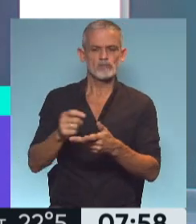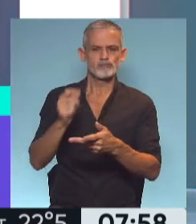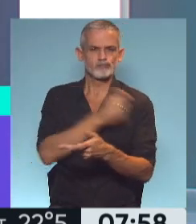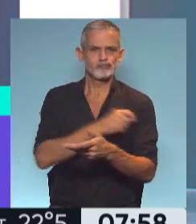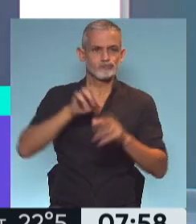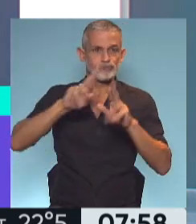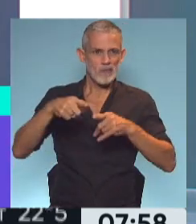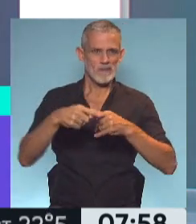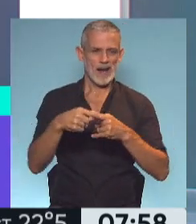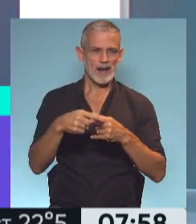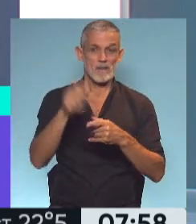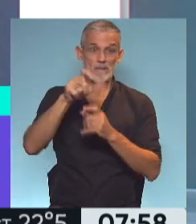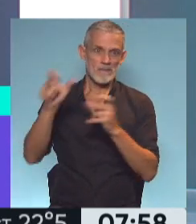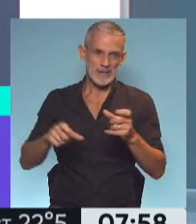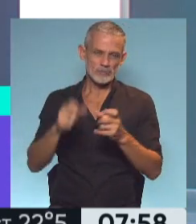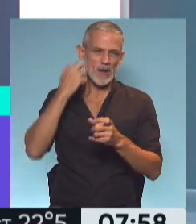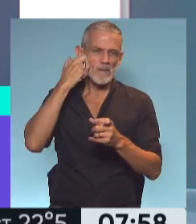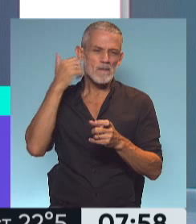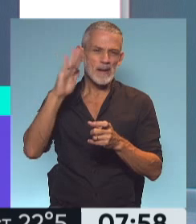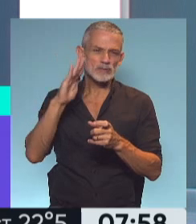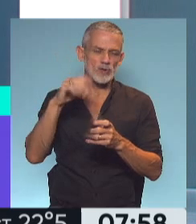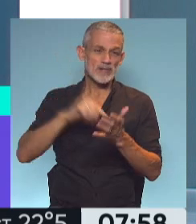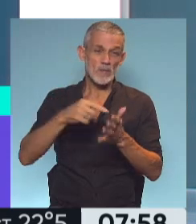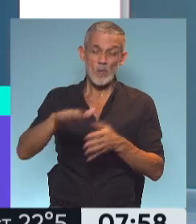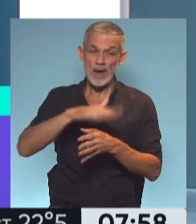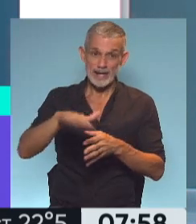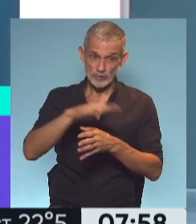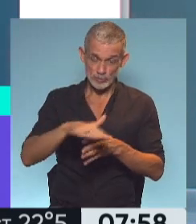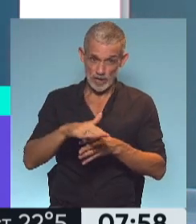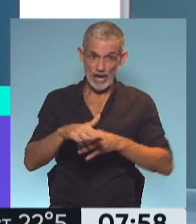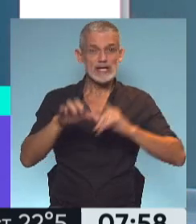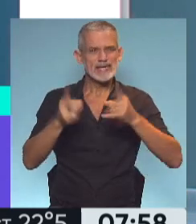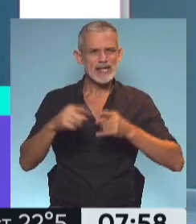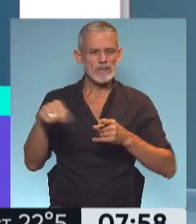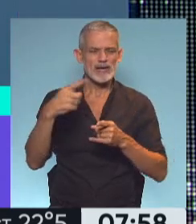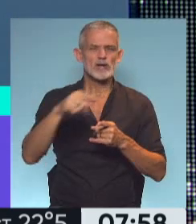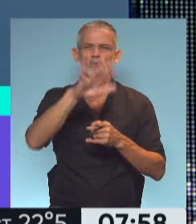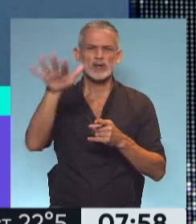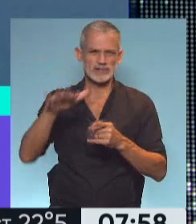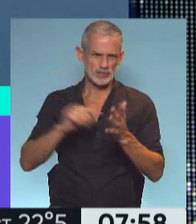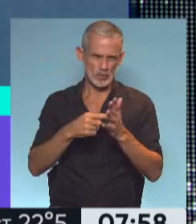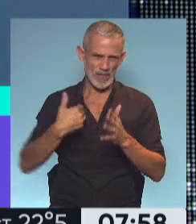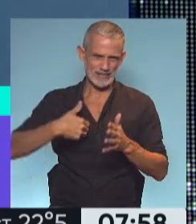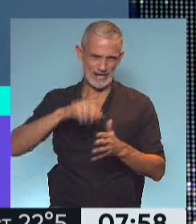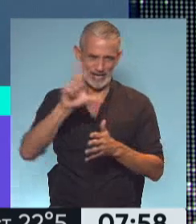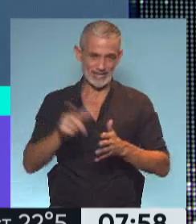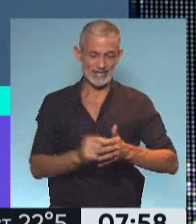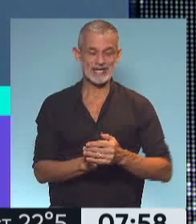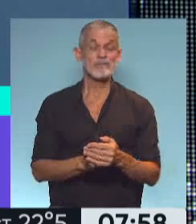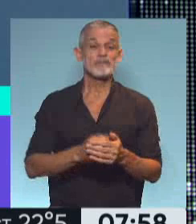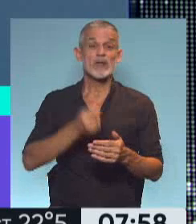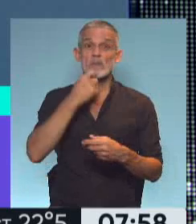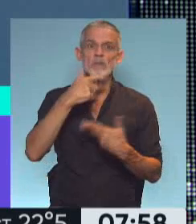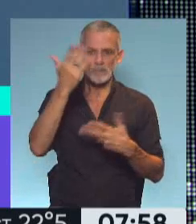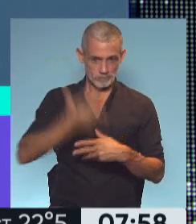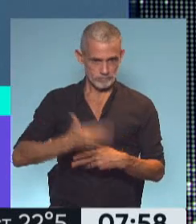la cantidad de personas vacunadas en la ciudad de Buenos Aires y probablemente en otros aglomerados urbanos de Argentina. Eduardo, el caso del presidente Alberto